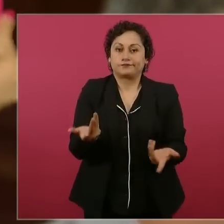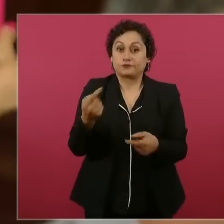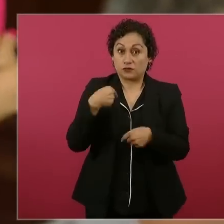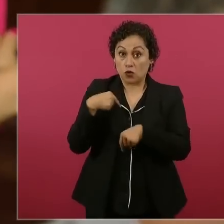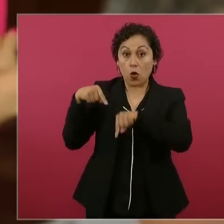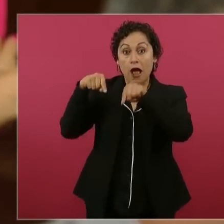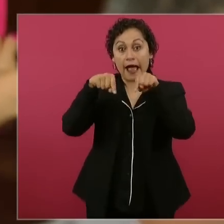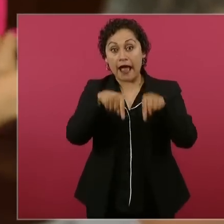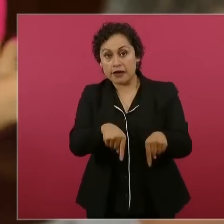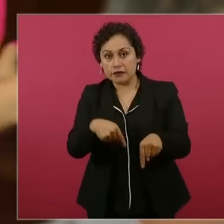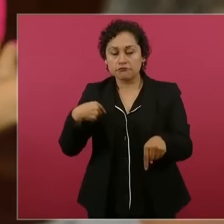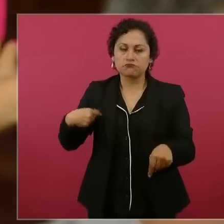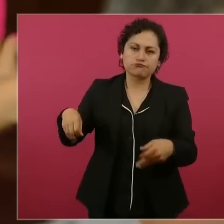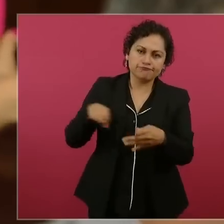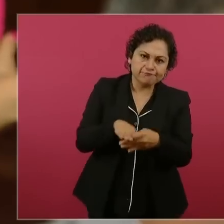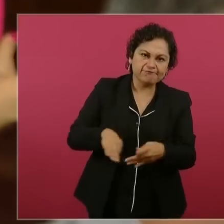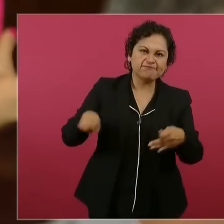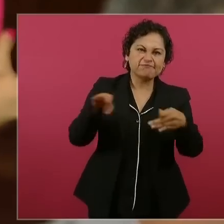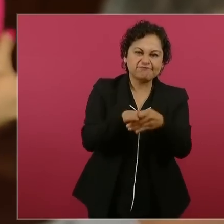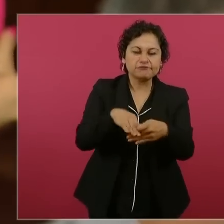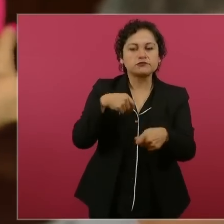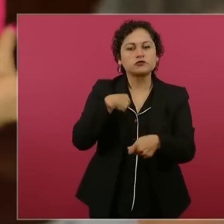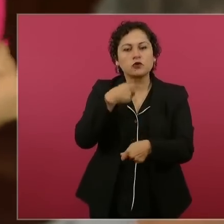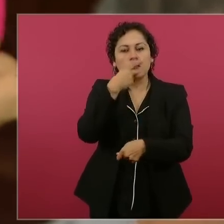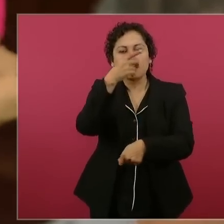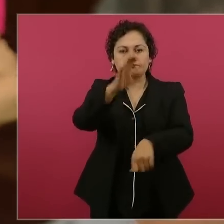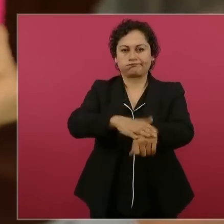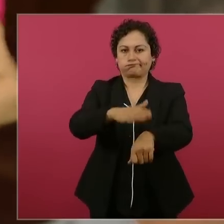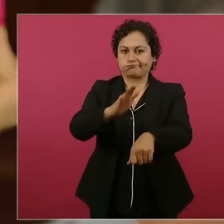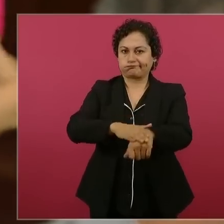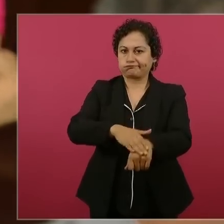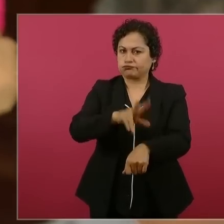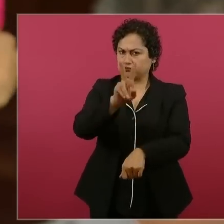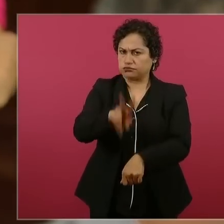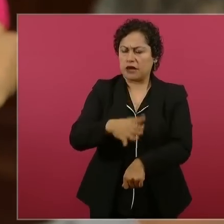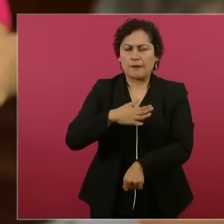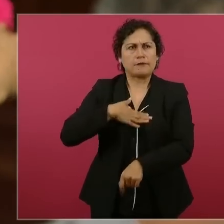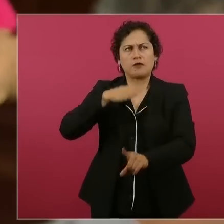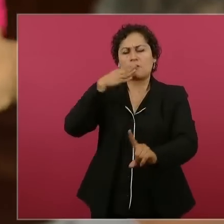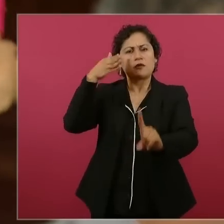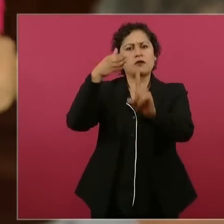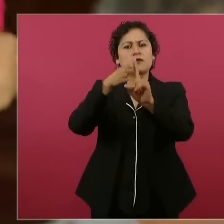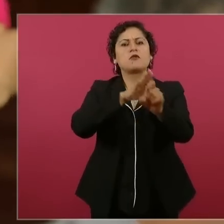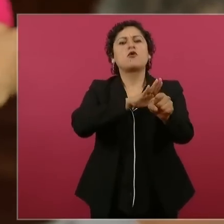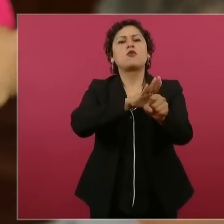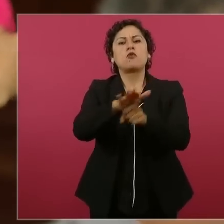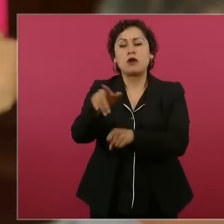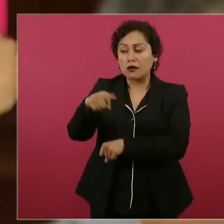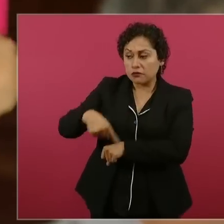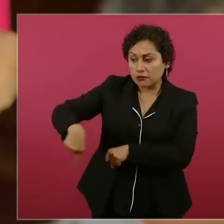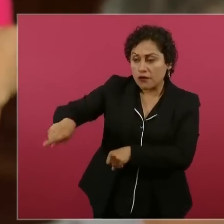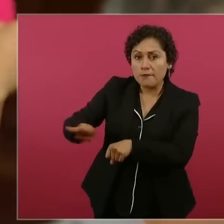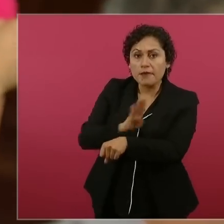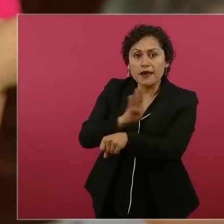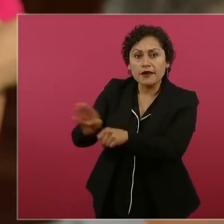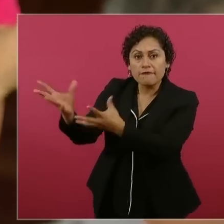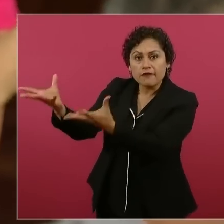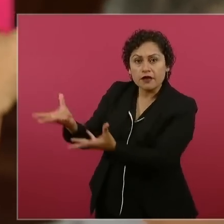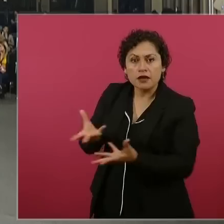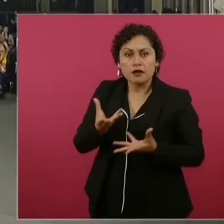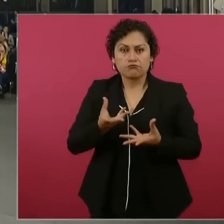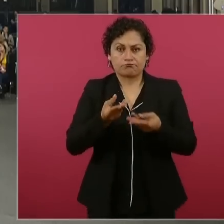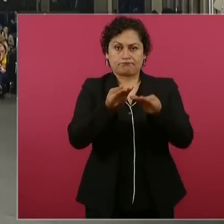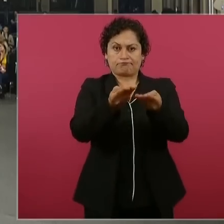único interés, señor presidente, es precisamente exponer los beneficios que aporta a la salud de todos los